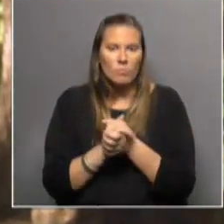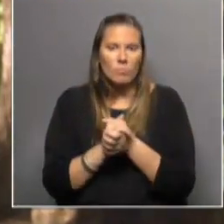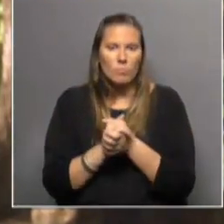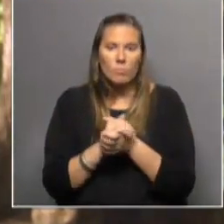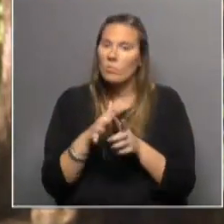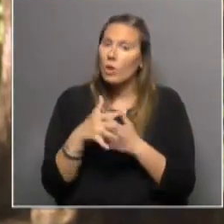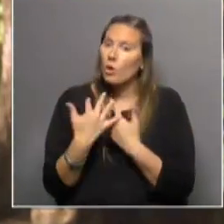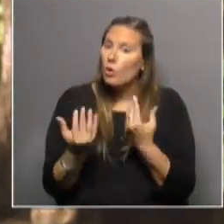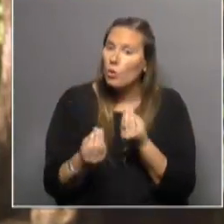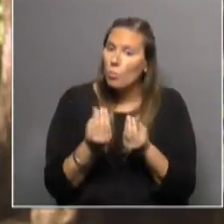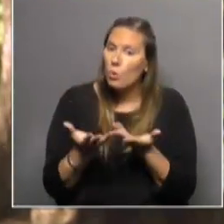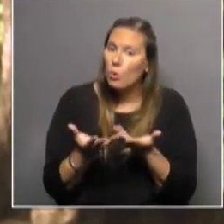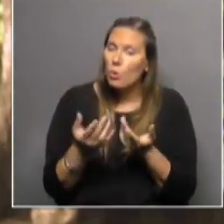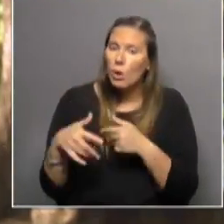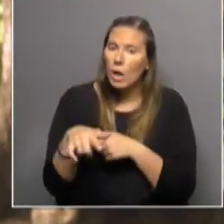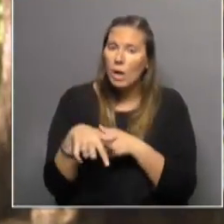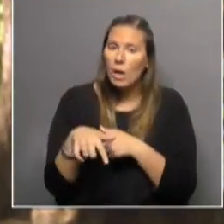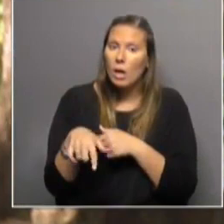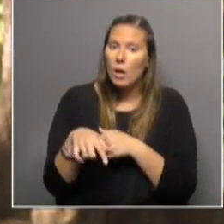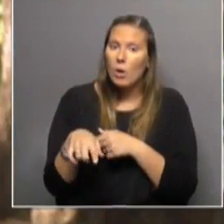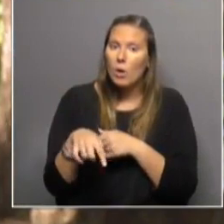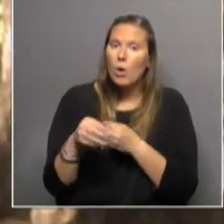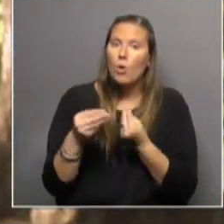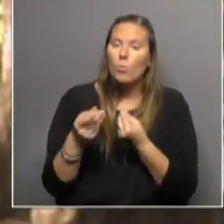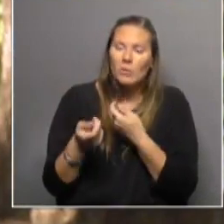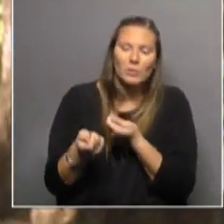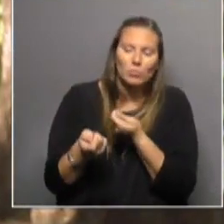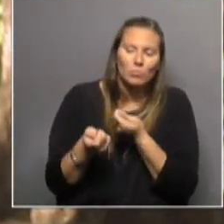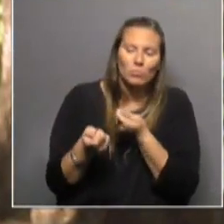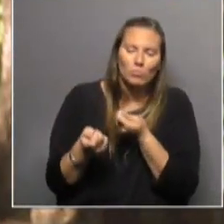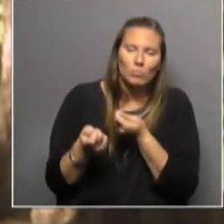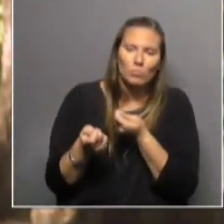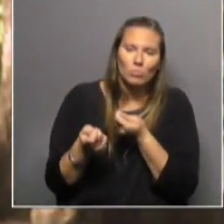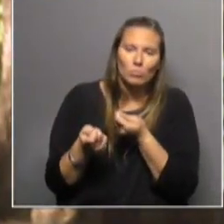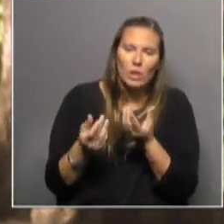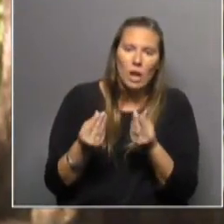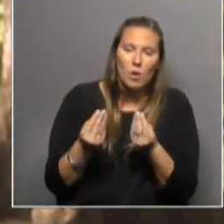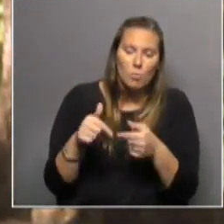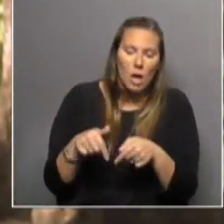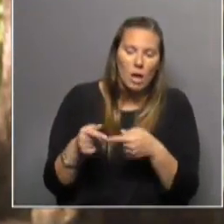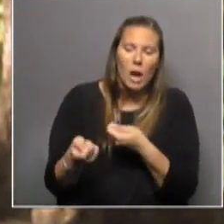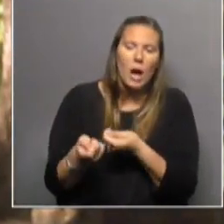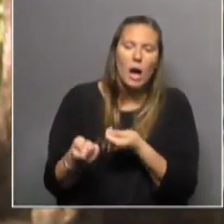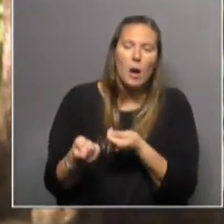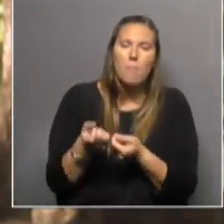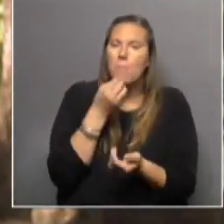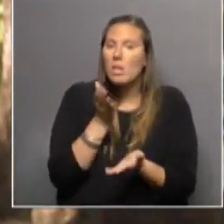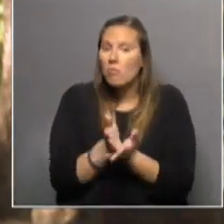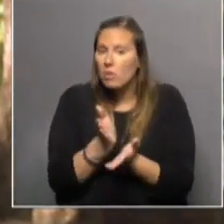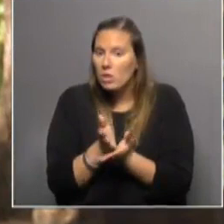Contexto... No, claro. ¿Acá cómo influye acá el humedal acá en el parque, por ejemplo?